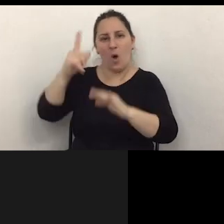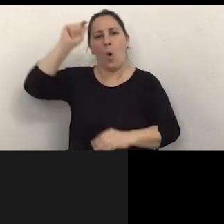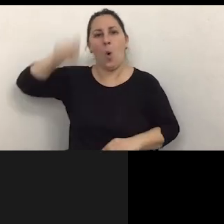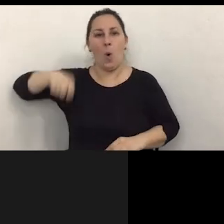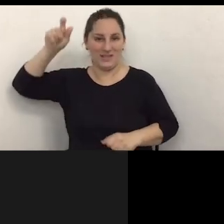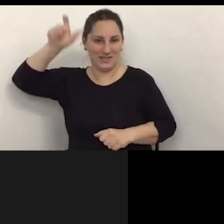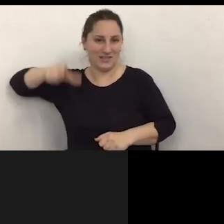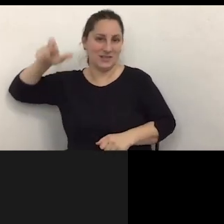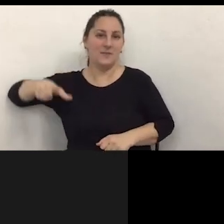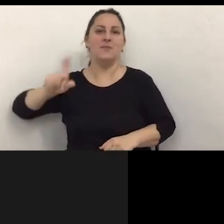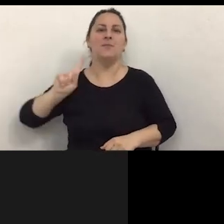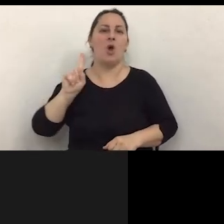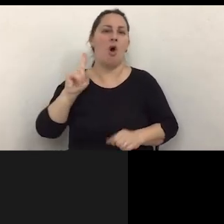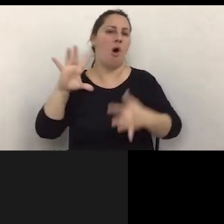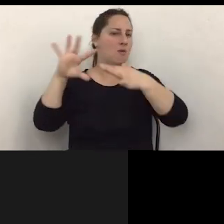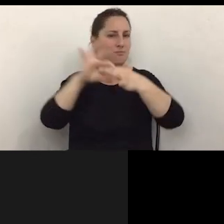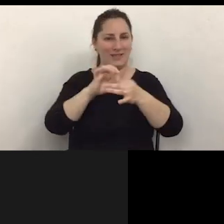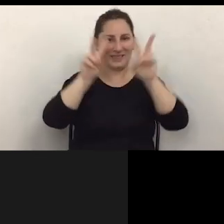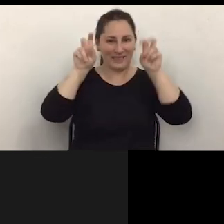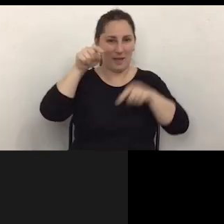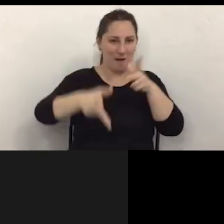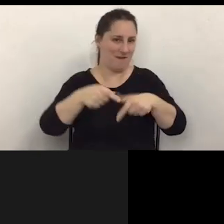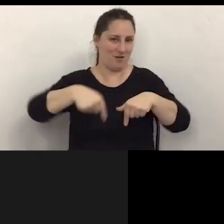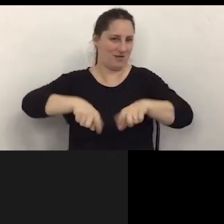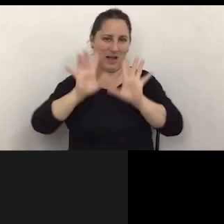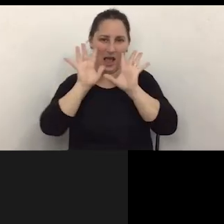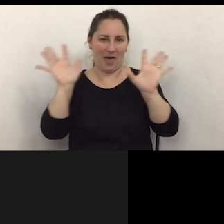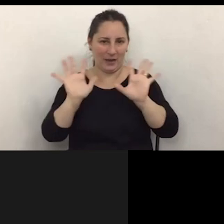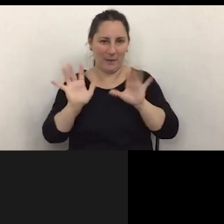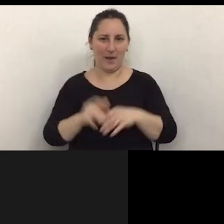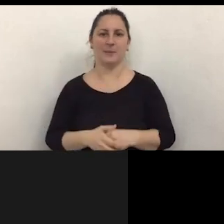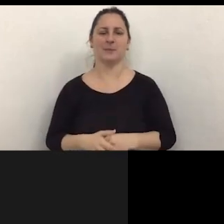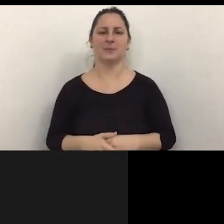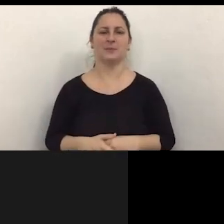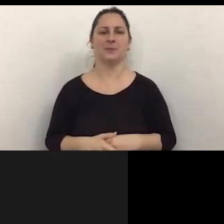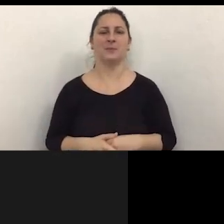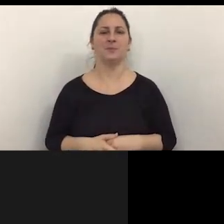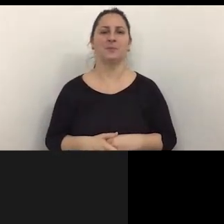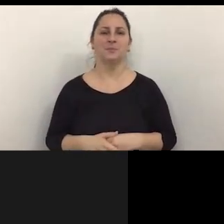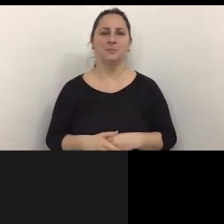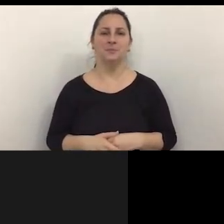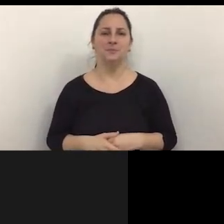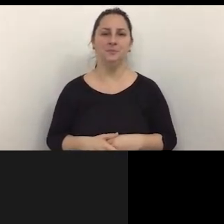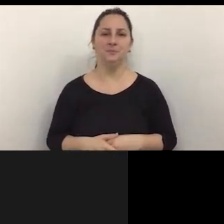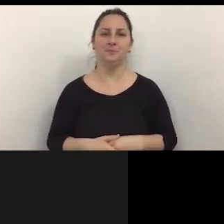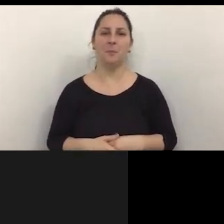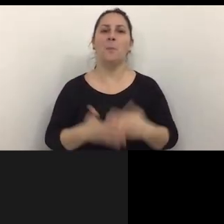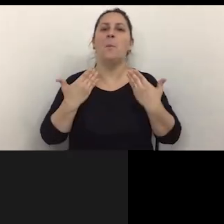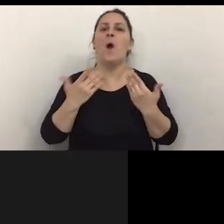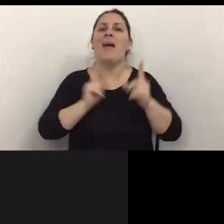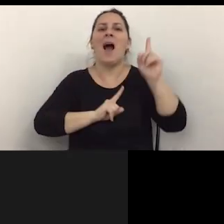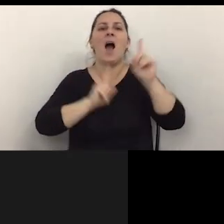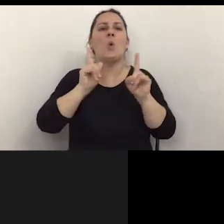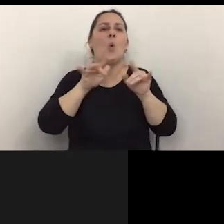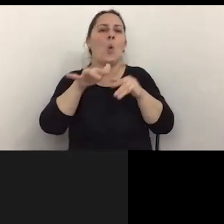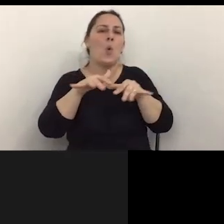estamos hablando en principio, ¿sí? O sea, podría eventualmente darse en algún caso, pero sería ya